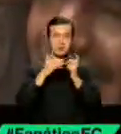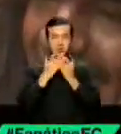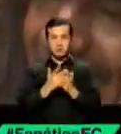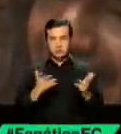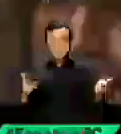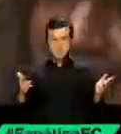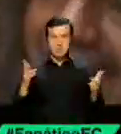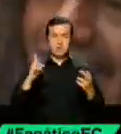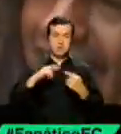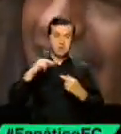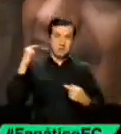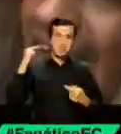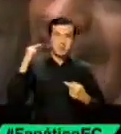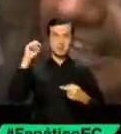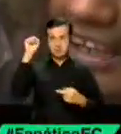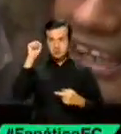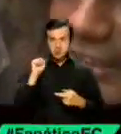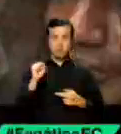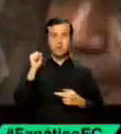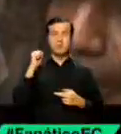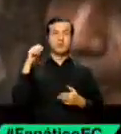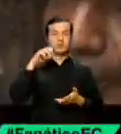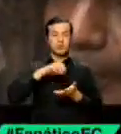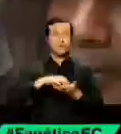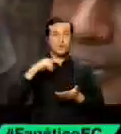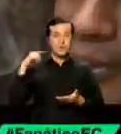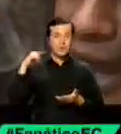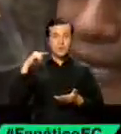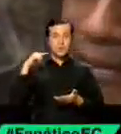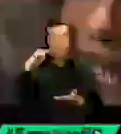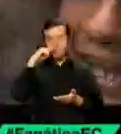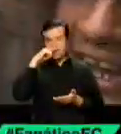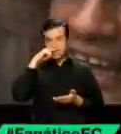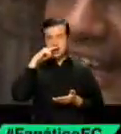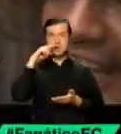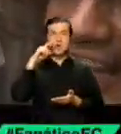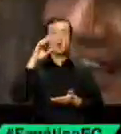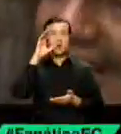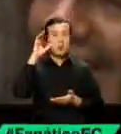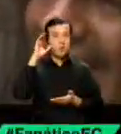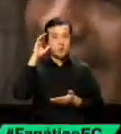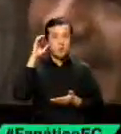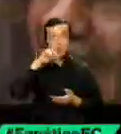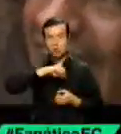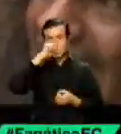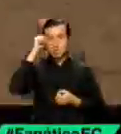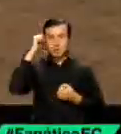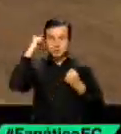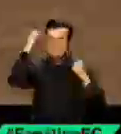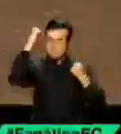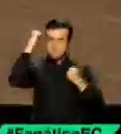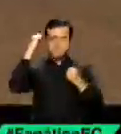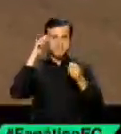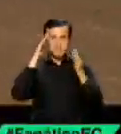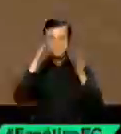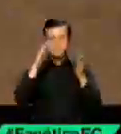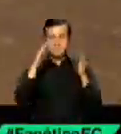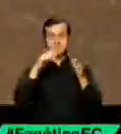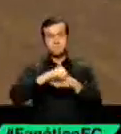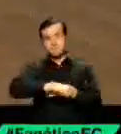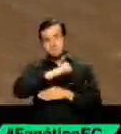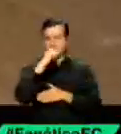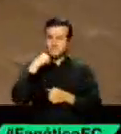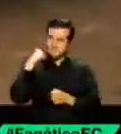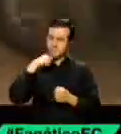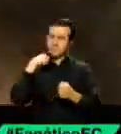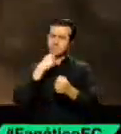a la regional Sierra, a Sucumbíos, al Coca y a Pato Celi, que un campeonato se lo debía a él. Ganamos con Ñeque,